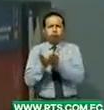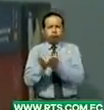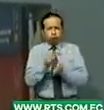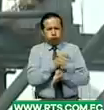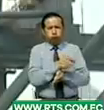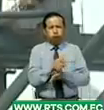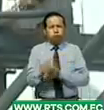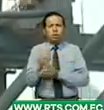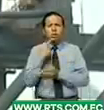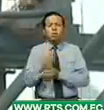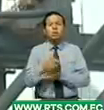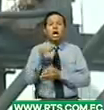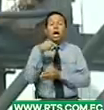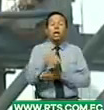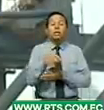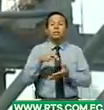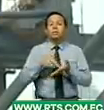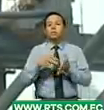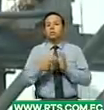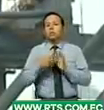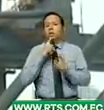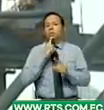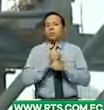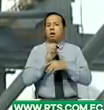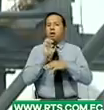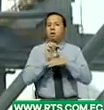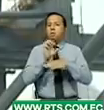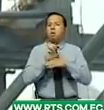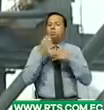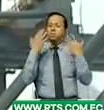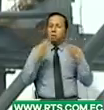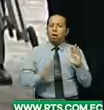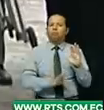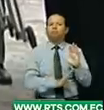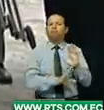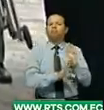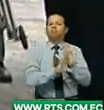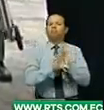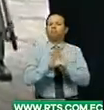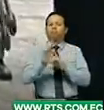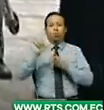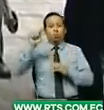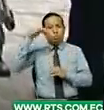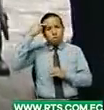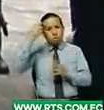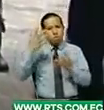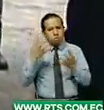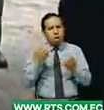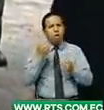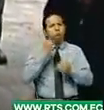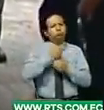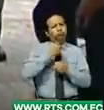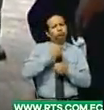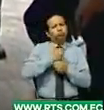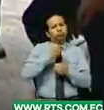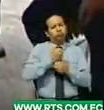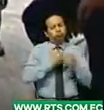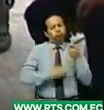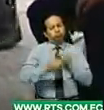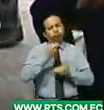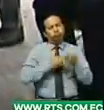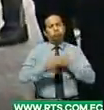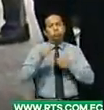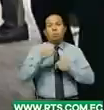Novis, es el símbolo del Ecuador moderno y de inversiones que aspira el gobierno. De hecho, tras una consulta a